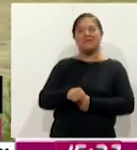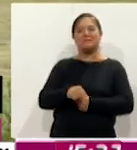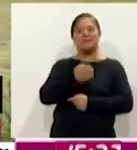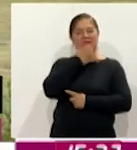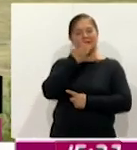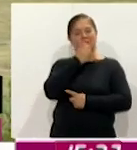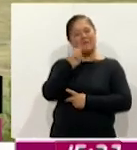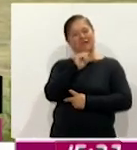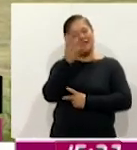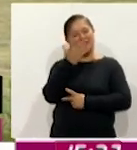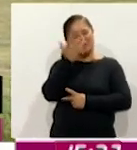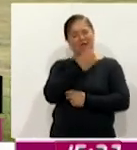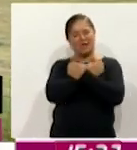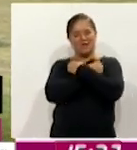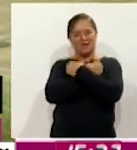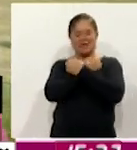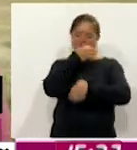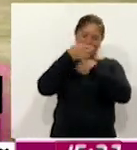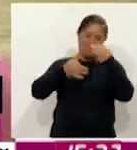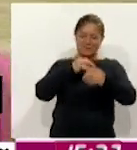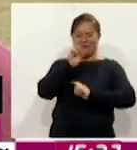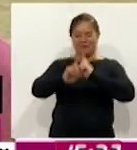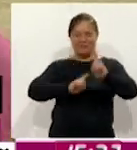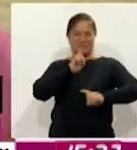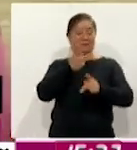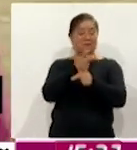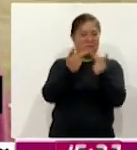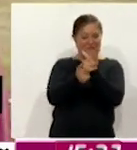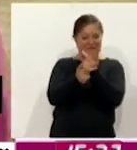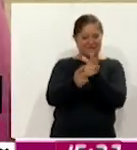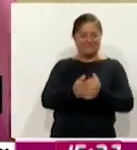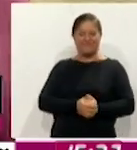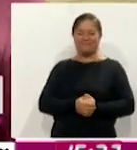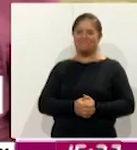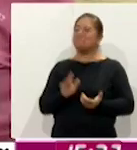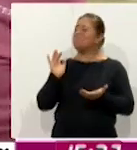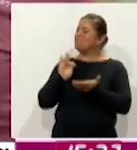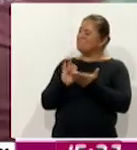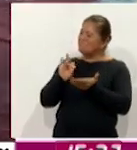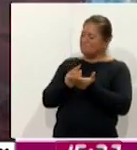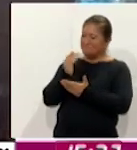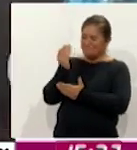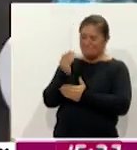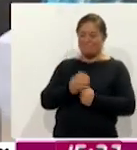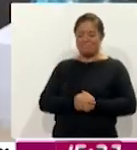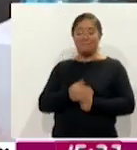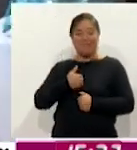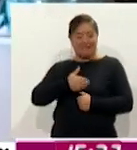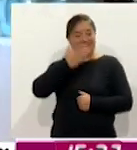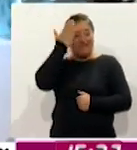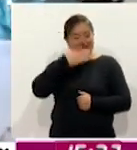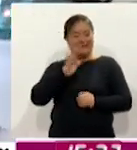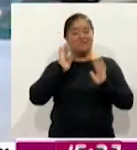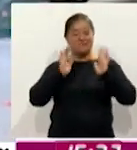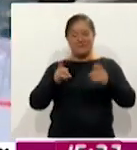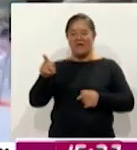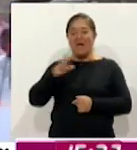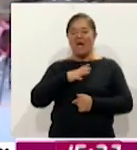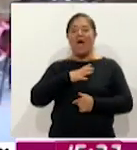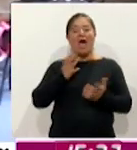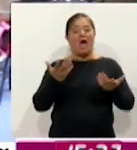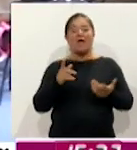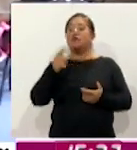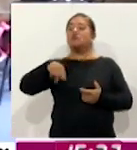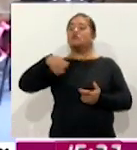Bachillerato Tecnológico de Educación y Promoción Deportiva. Gracias. Sabemos que está abierta la convocatoria. Nos platica, por favor, cuáles son